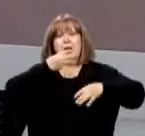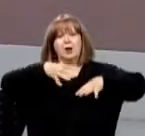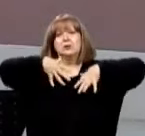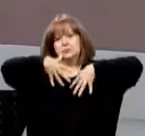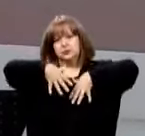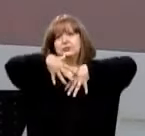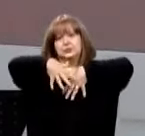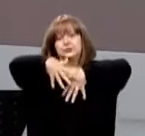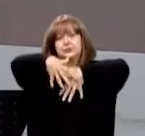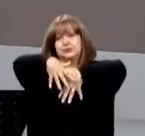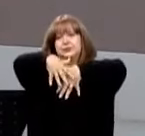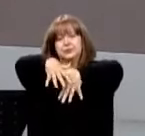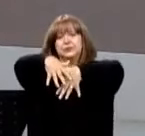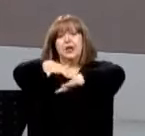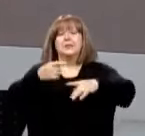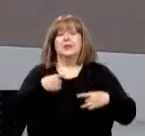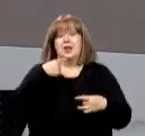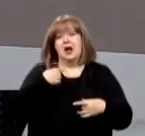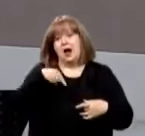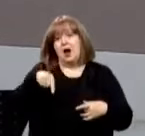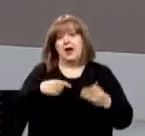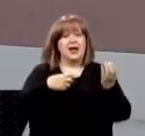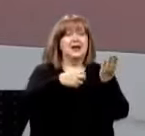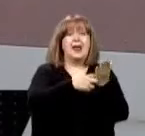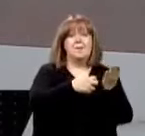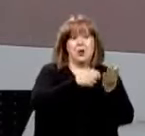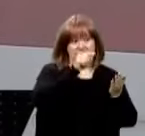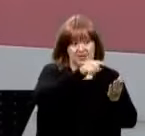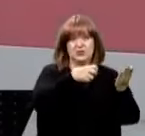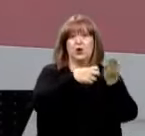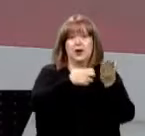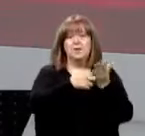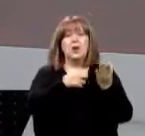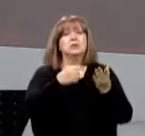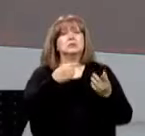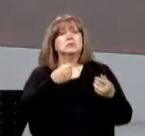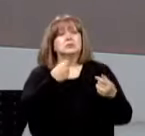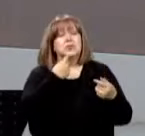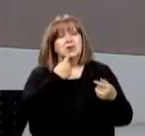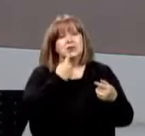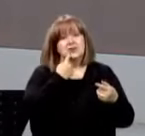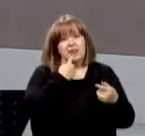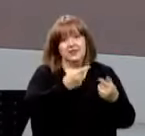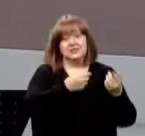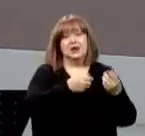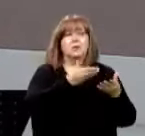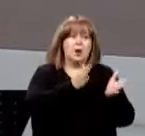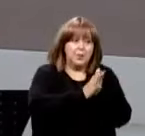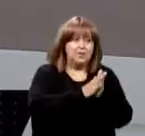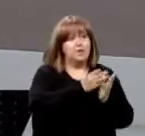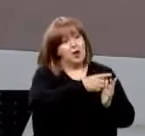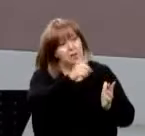más acción al sindicato, que promueva una negociación un poco más elevada. Tuvieron una mejora importante el año pasado, pero es no aún alcanza.